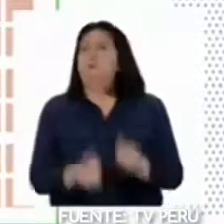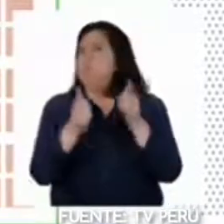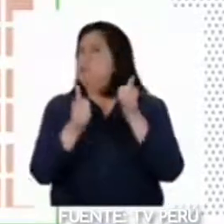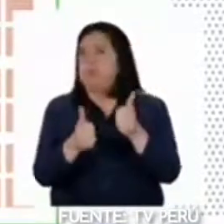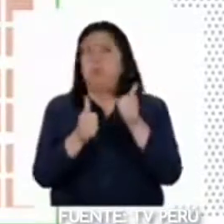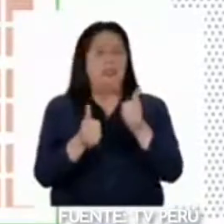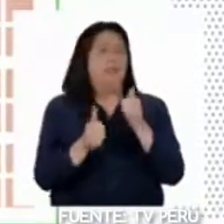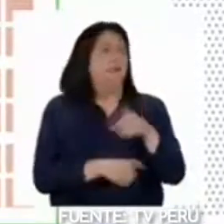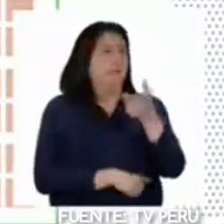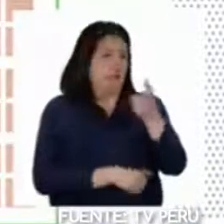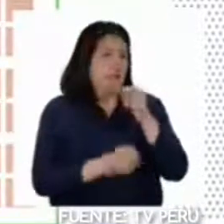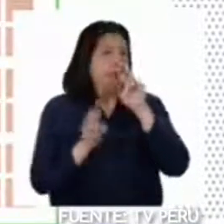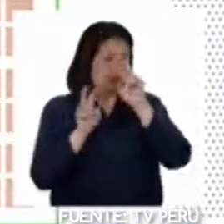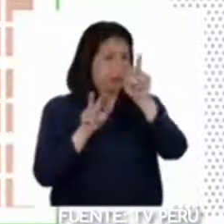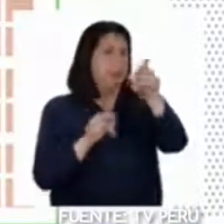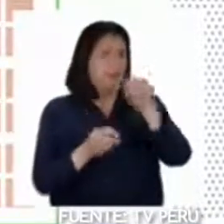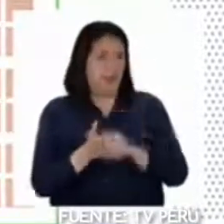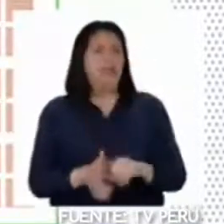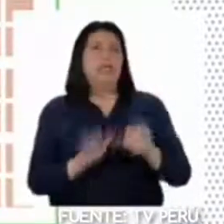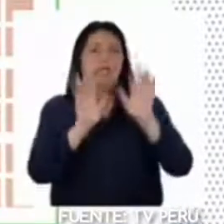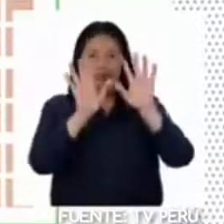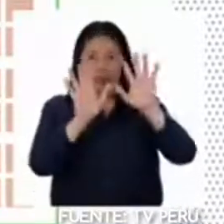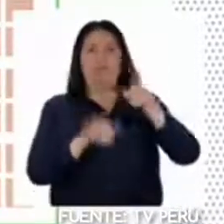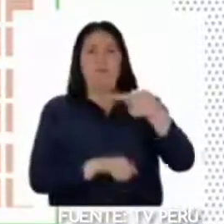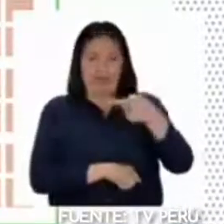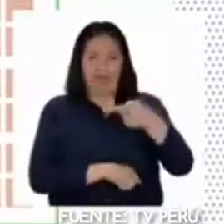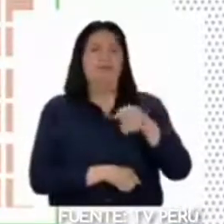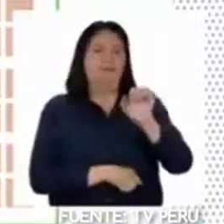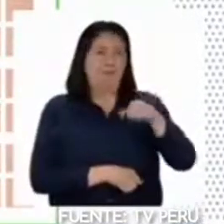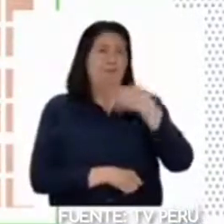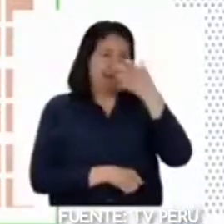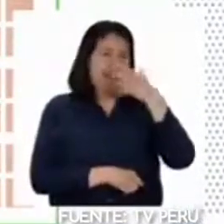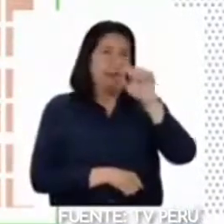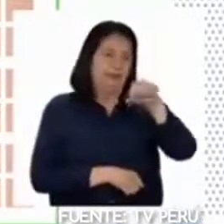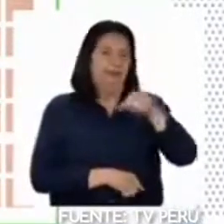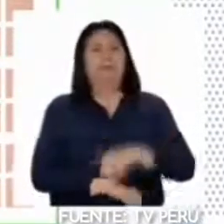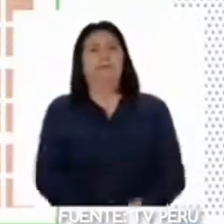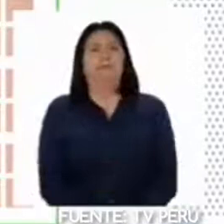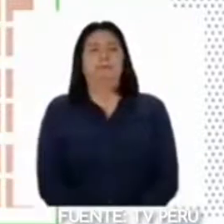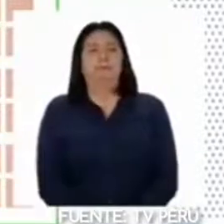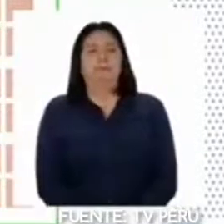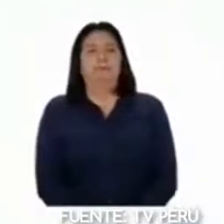Muy bien, Pat. Así se verían 10.000 manzanas.